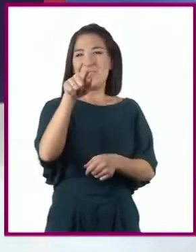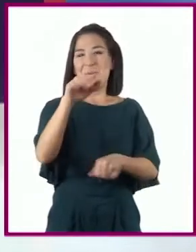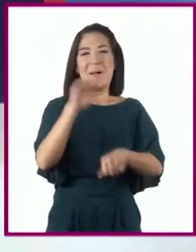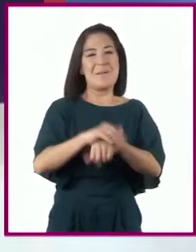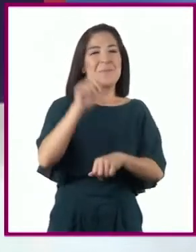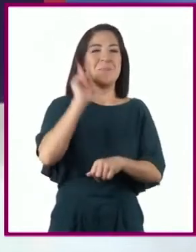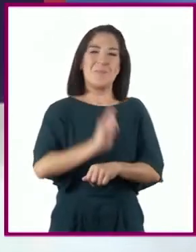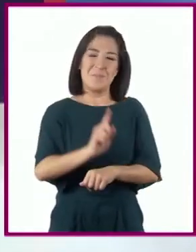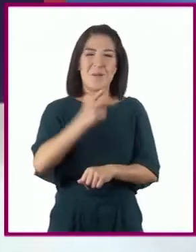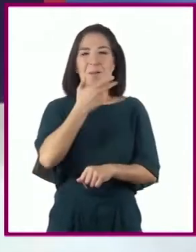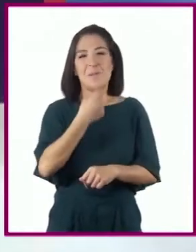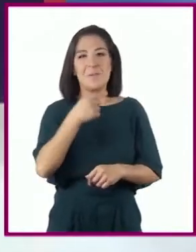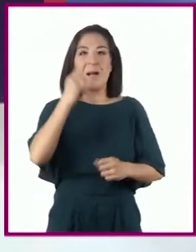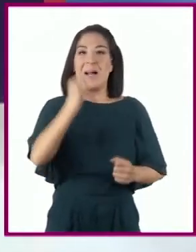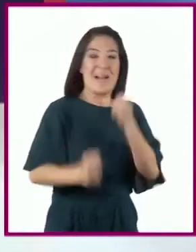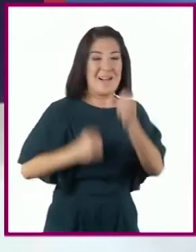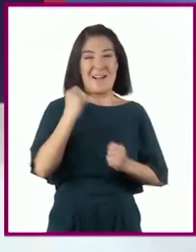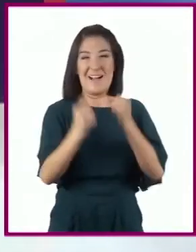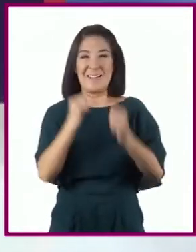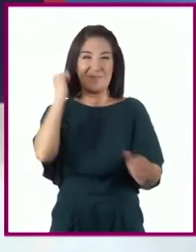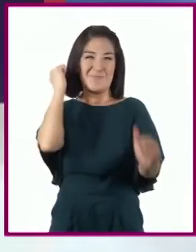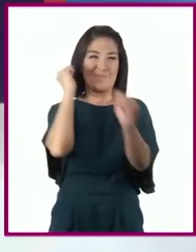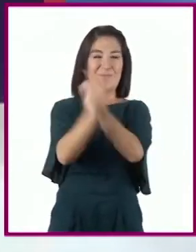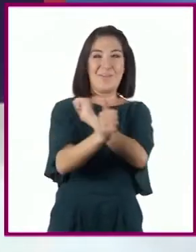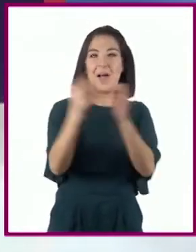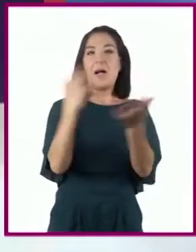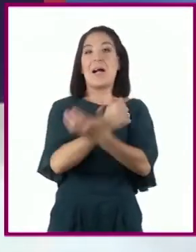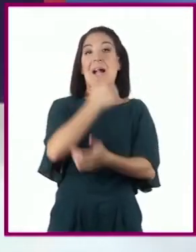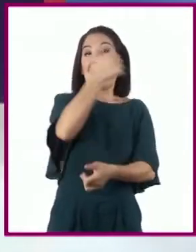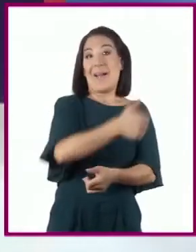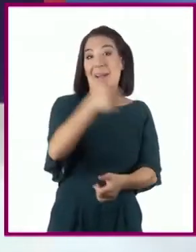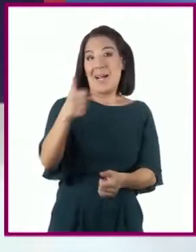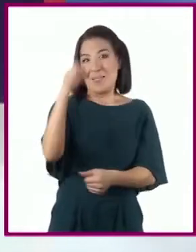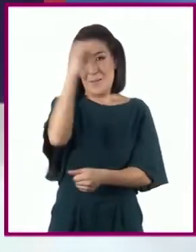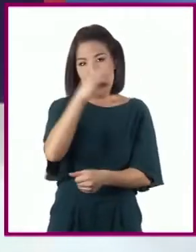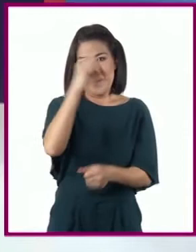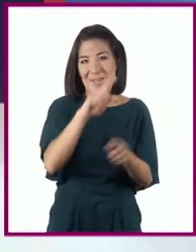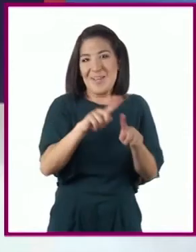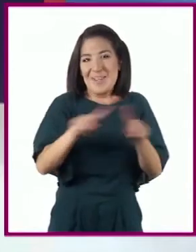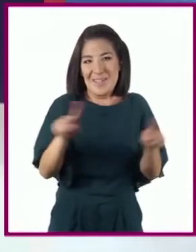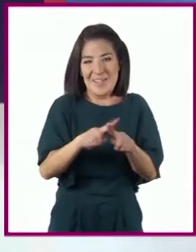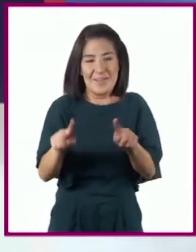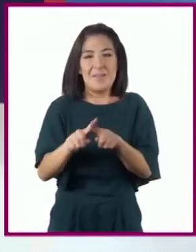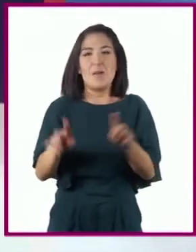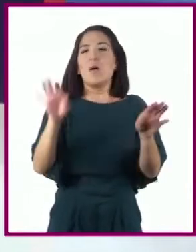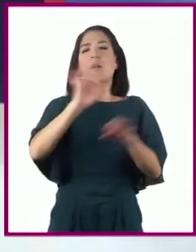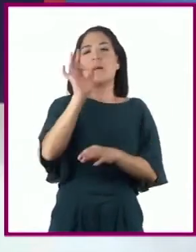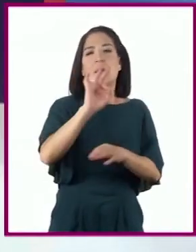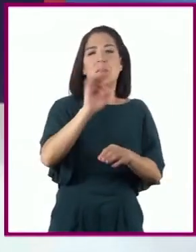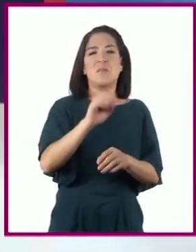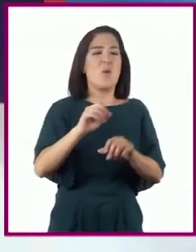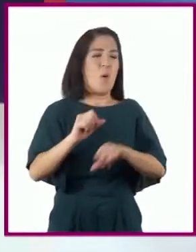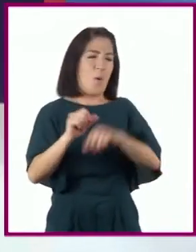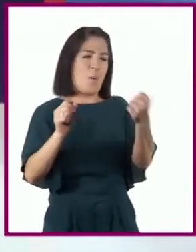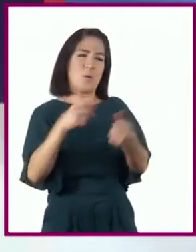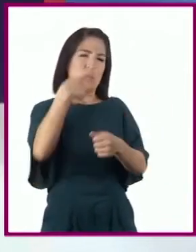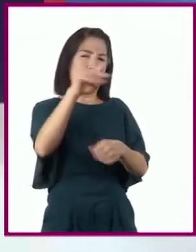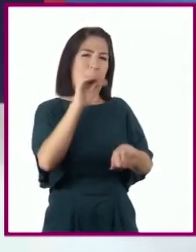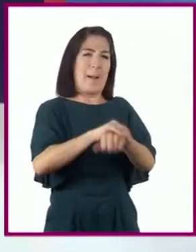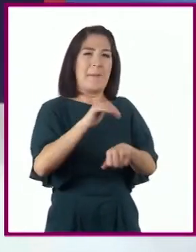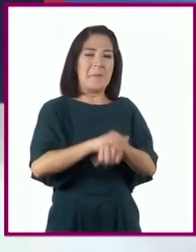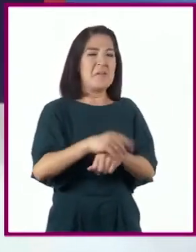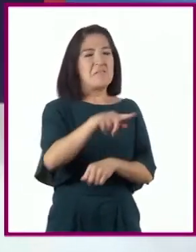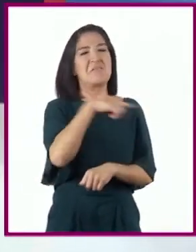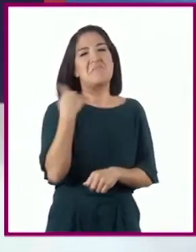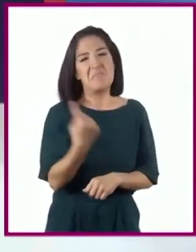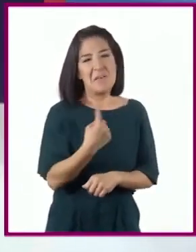o amigo. Lo contarán desde el punto de vista de ustedes, que fueron los que ganaron. Pero si lo contara su amiga o amigo vencido,